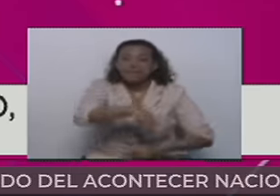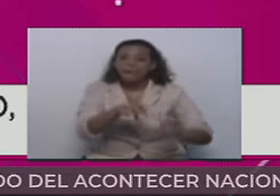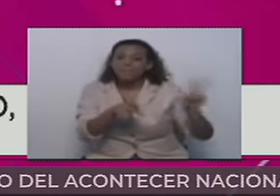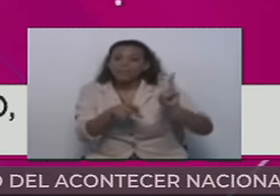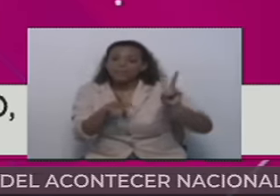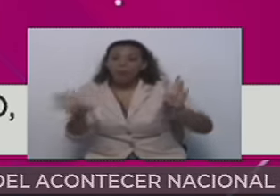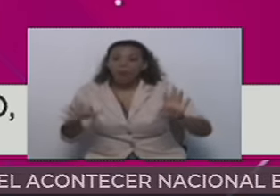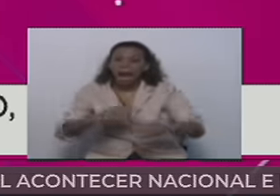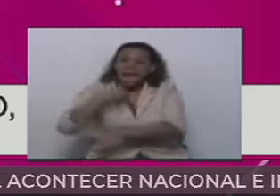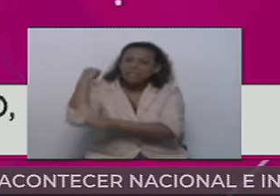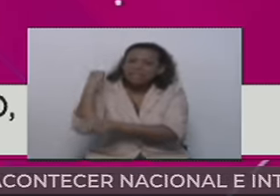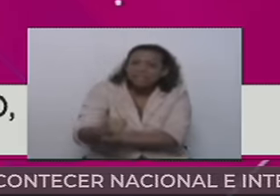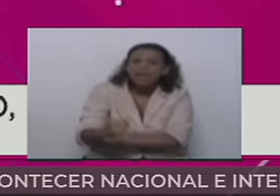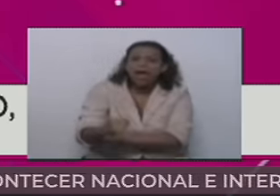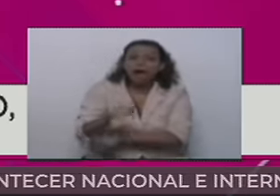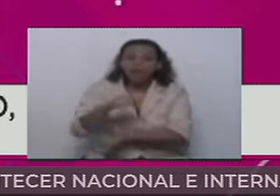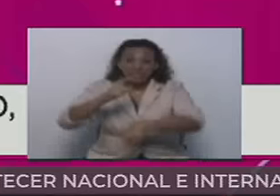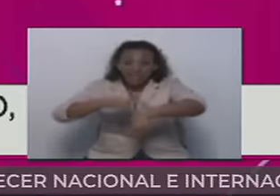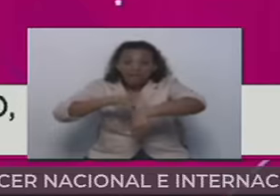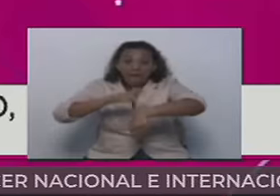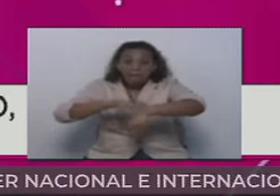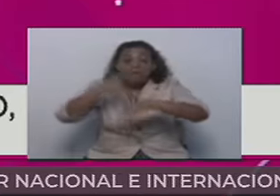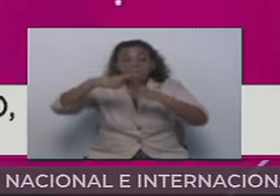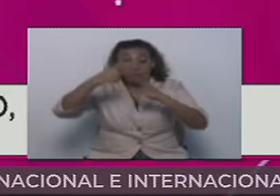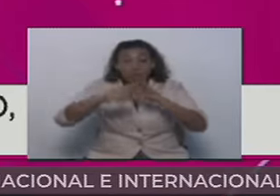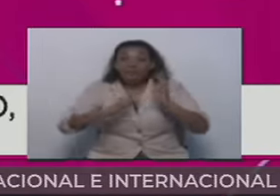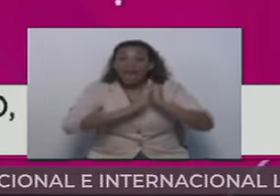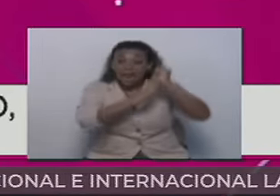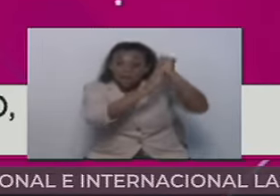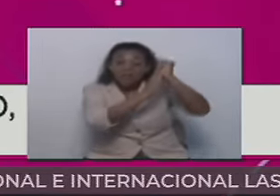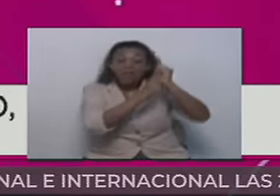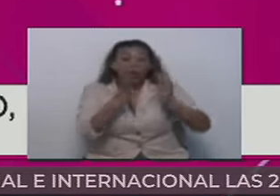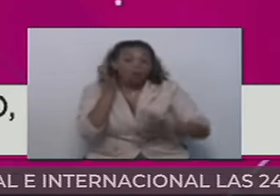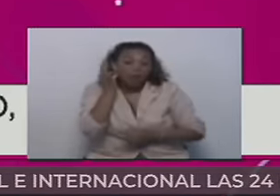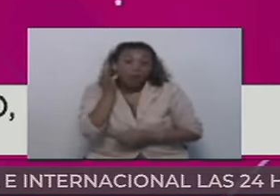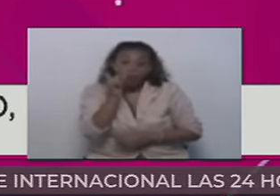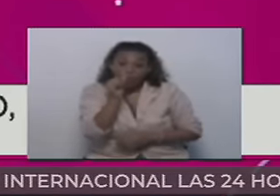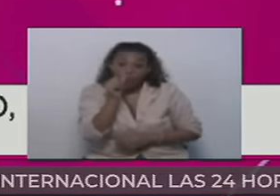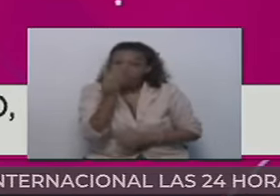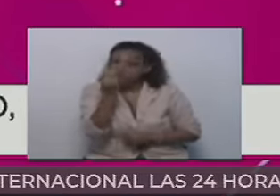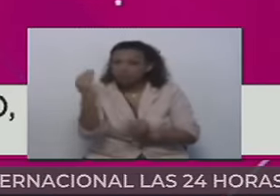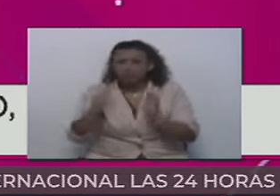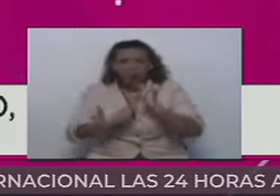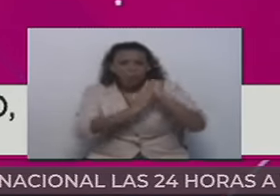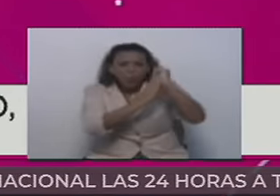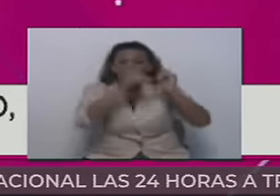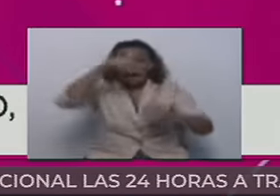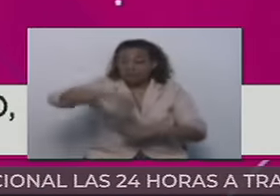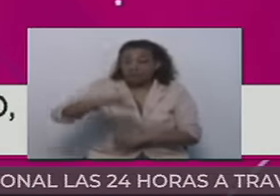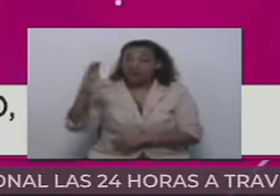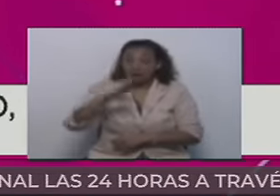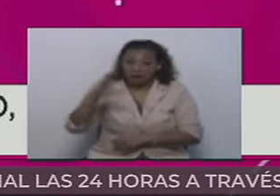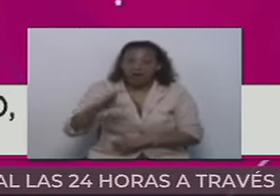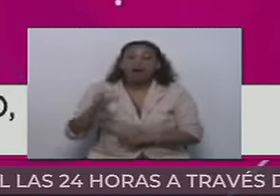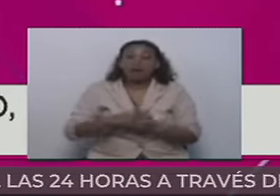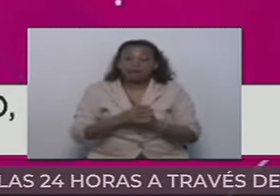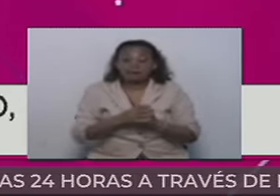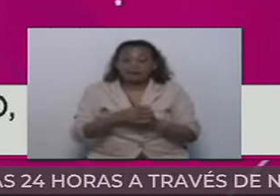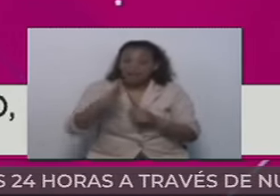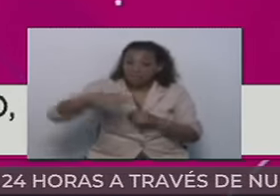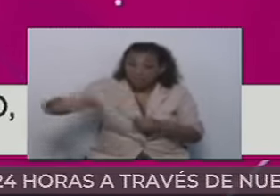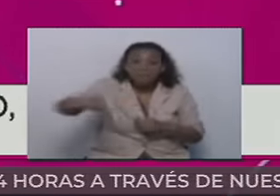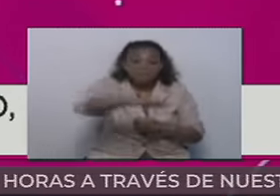Asesinaron en ese tiempo a varias lideresas nuestras, aquí en Caracas, en la Gran